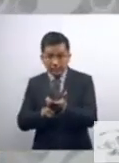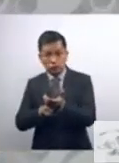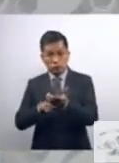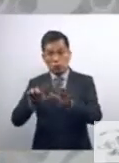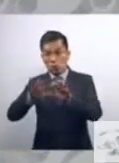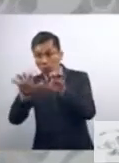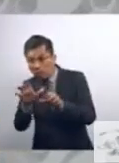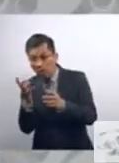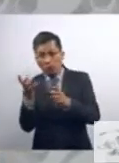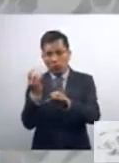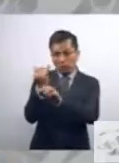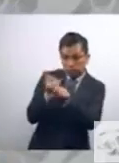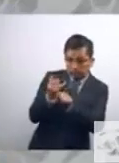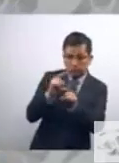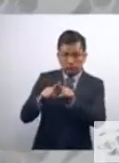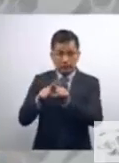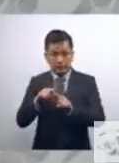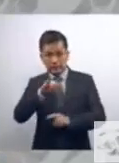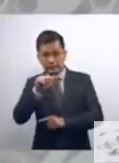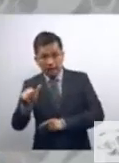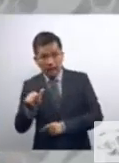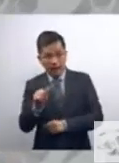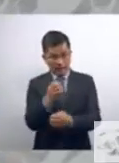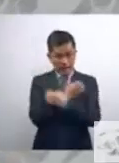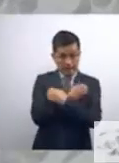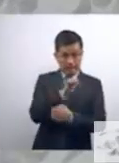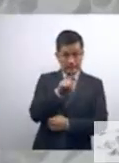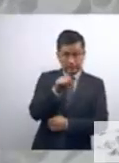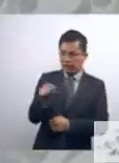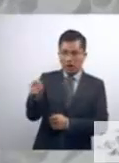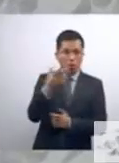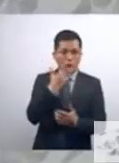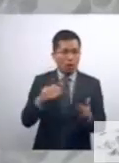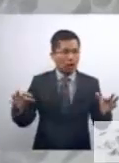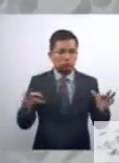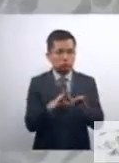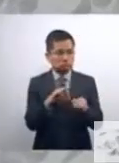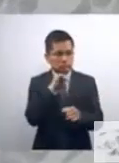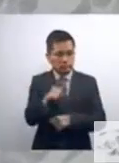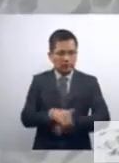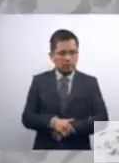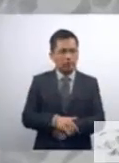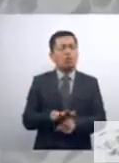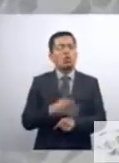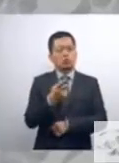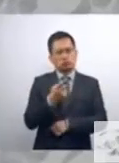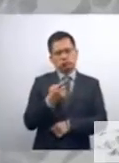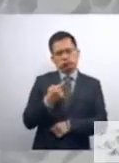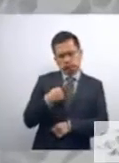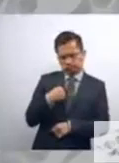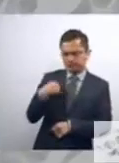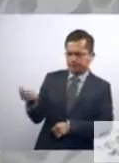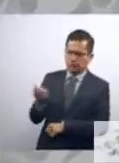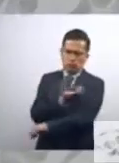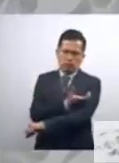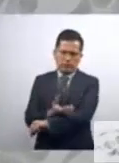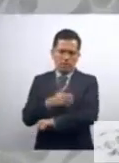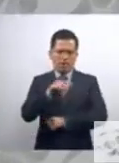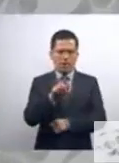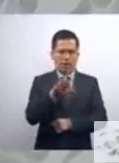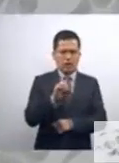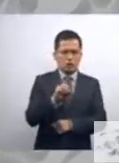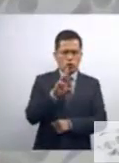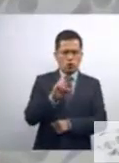los derechos humanos. Por ello, la iniciativa que presento a nombre de mi compañero, el diputado Mario Rodríguez, busca